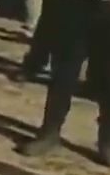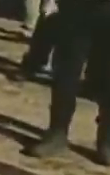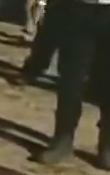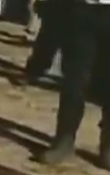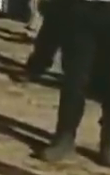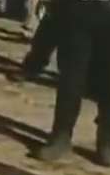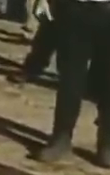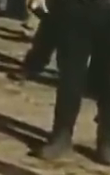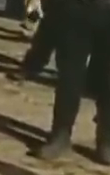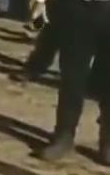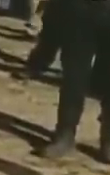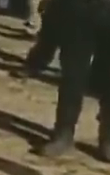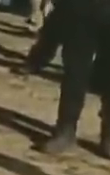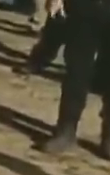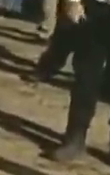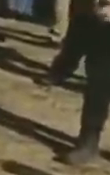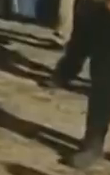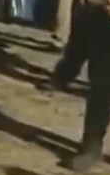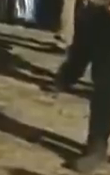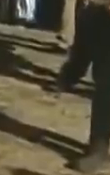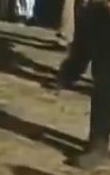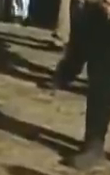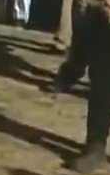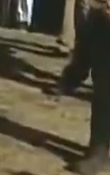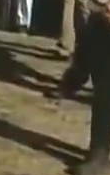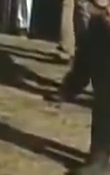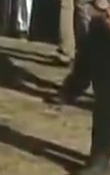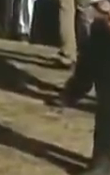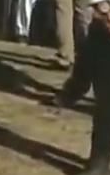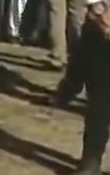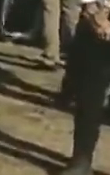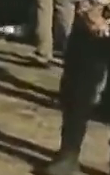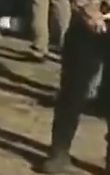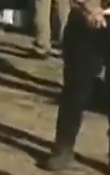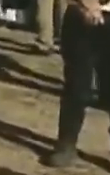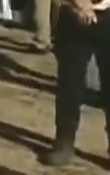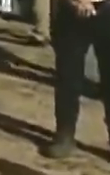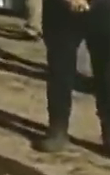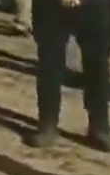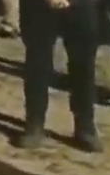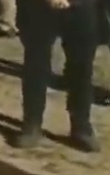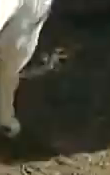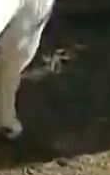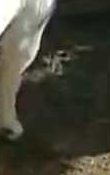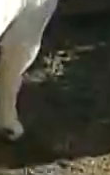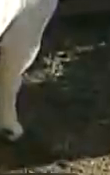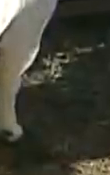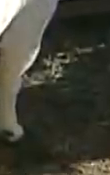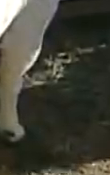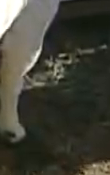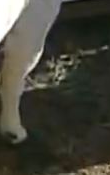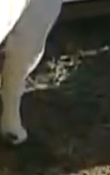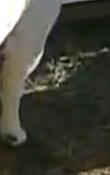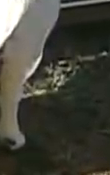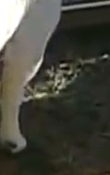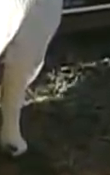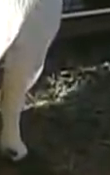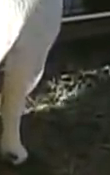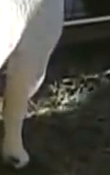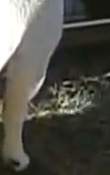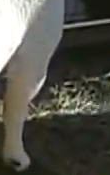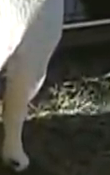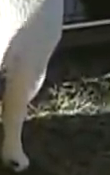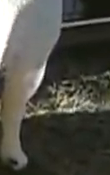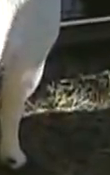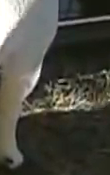ovejos, donde tenemos más de 20.000 metros cuadrados de exposición. Vamos a tener productores de todo el país y de Miranda,